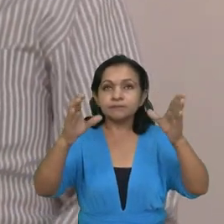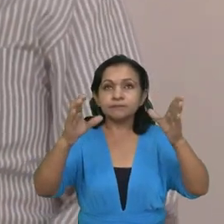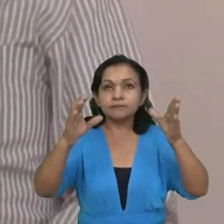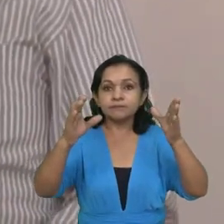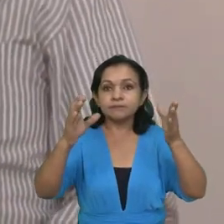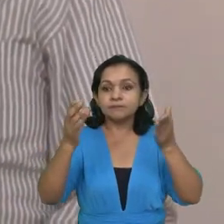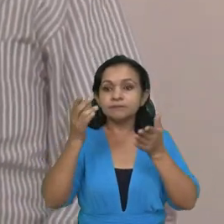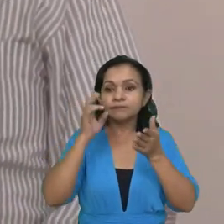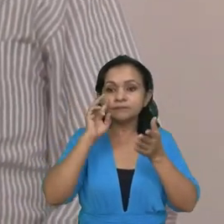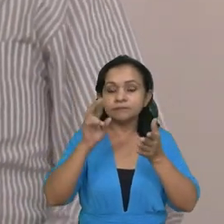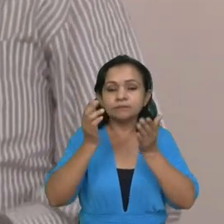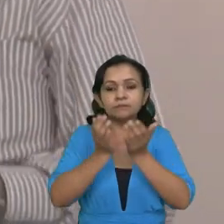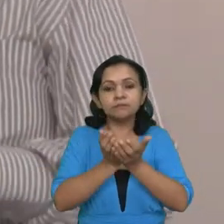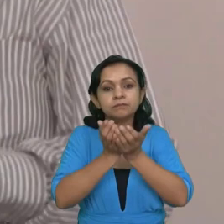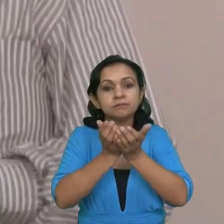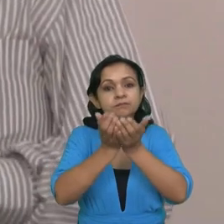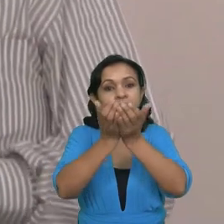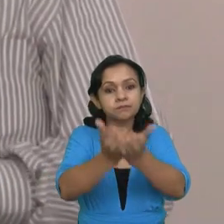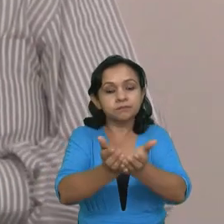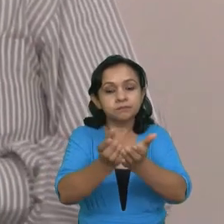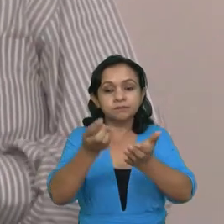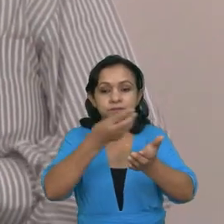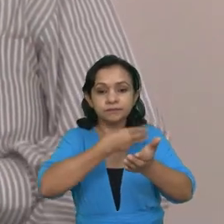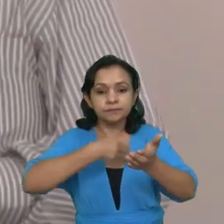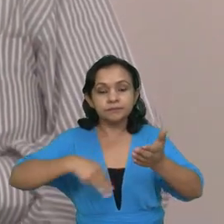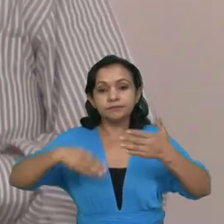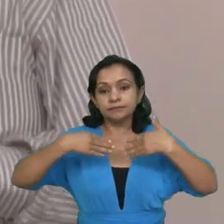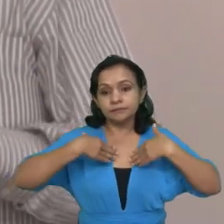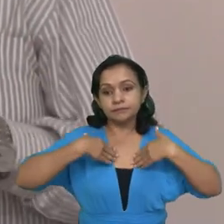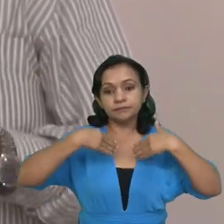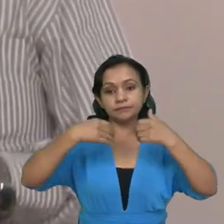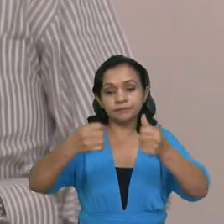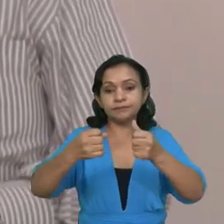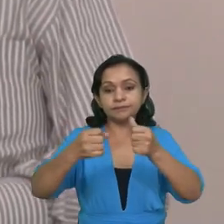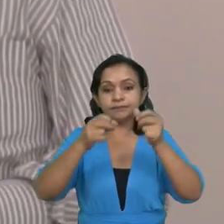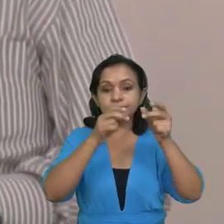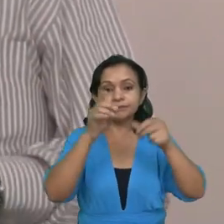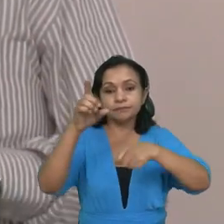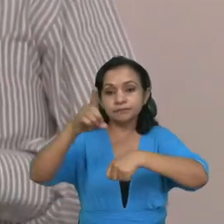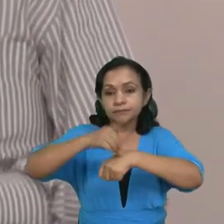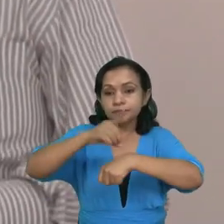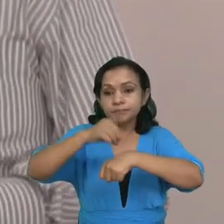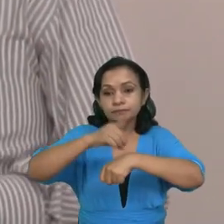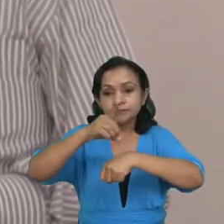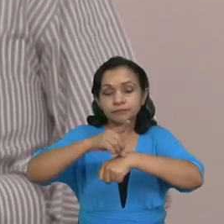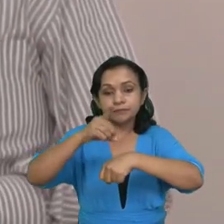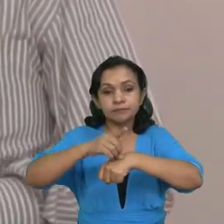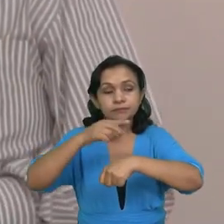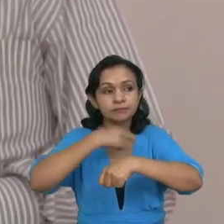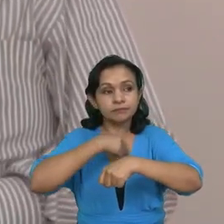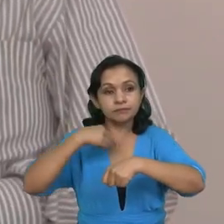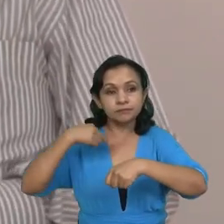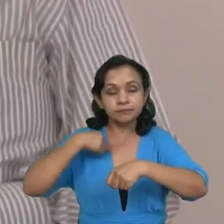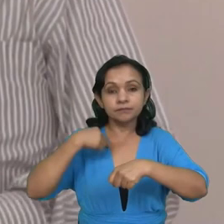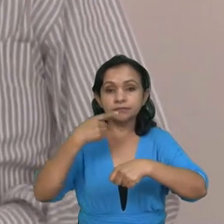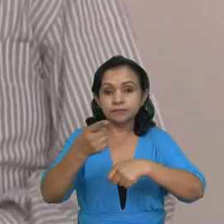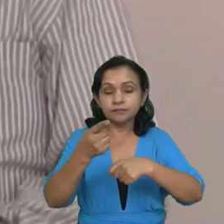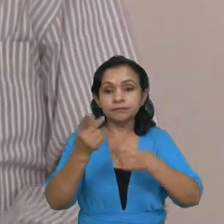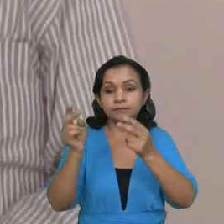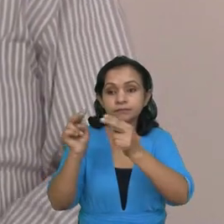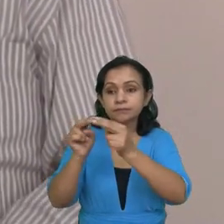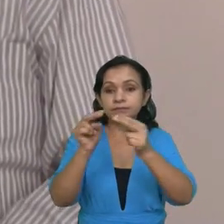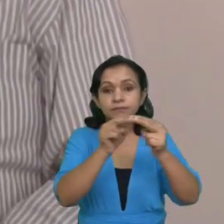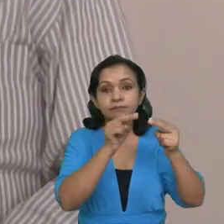recepción de los buques como es el ministerio de salud a través de los compañeros médicos que hacen el primer contacto